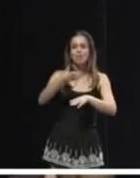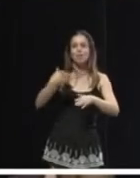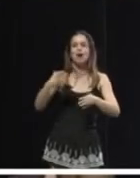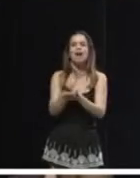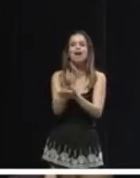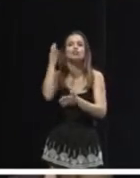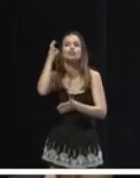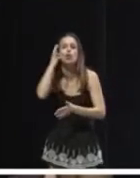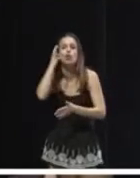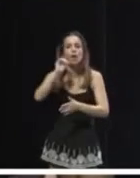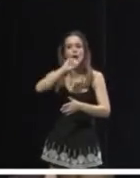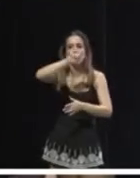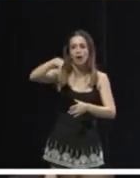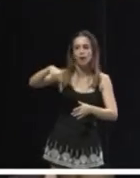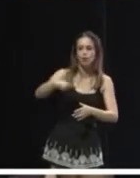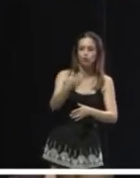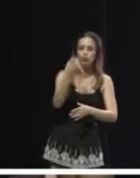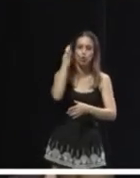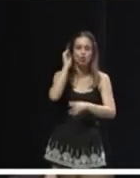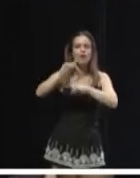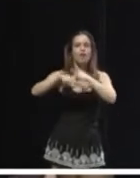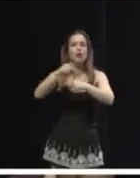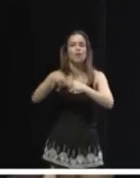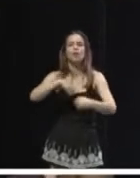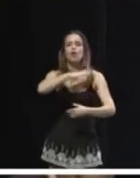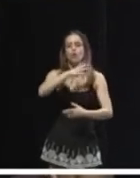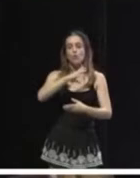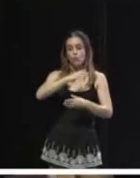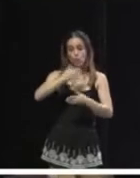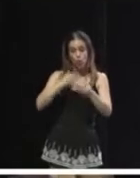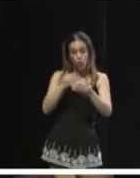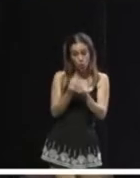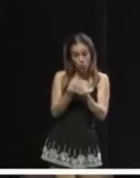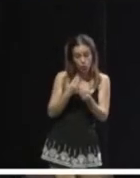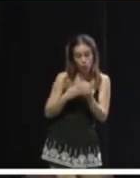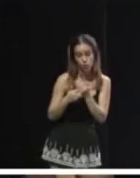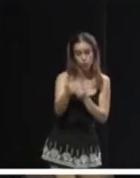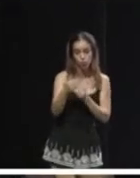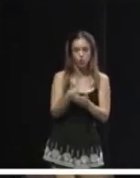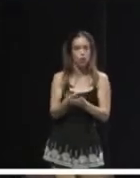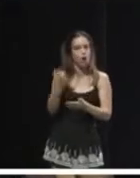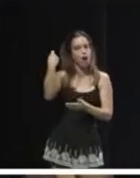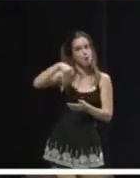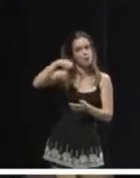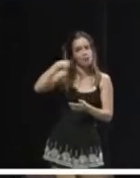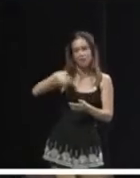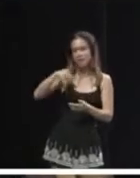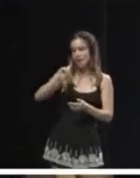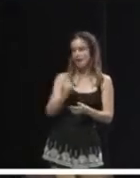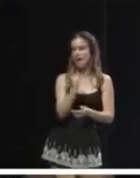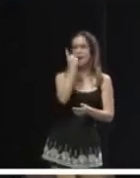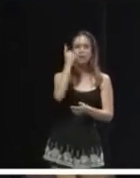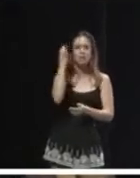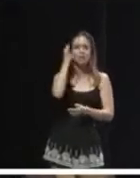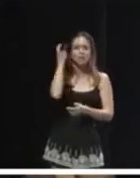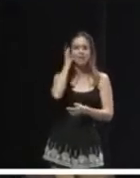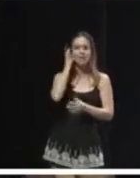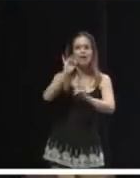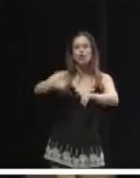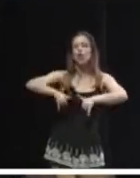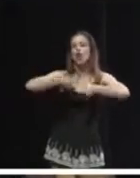para vosotras, para vuestra familia, un país con futuro y un país con la primera presidenta, con Yolanda Díaz.